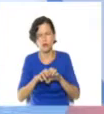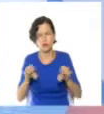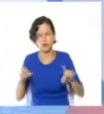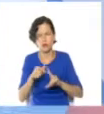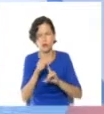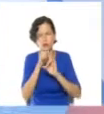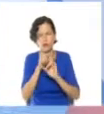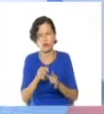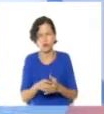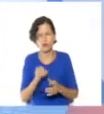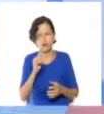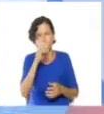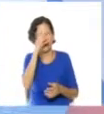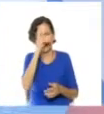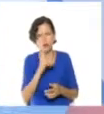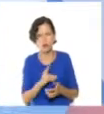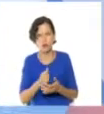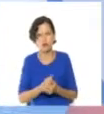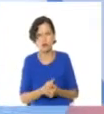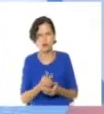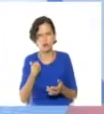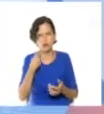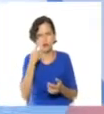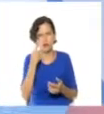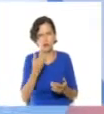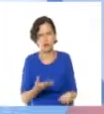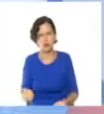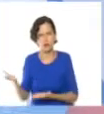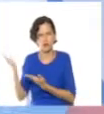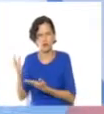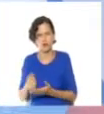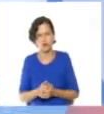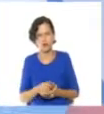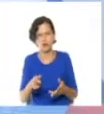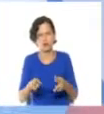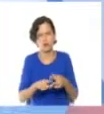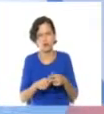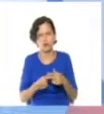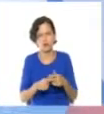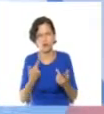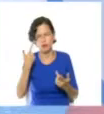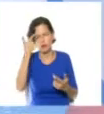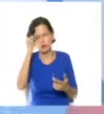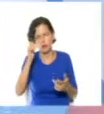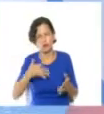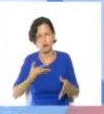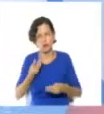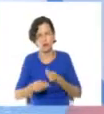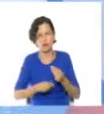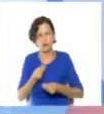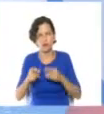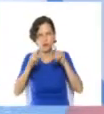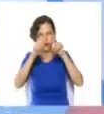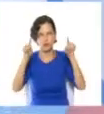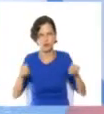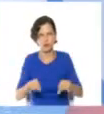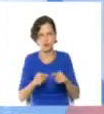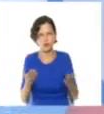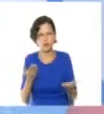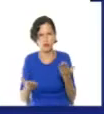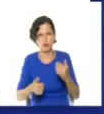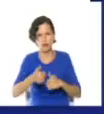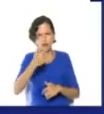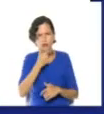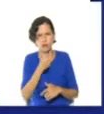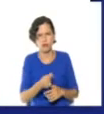educativas especiales y o con discapacidad. Veamos en nuestra próxima lámina algunas estrategias para que ellos puedan realizar estos cuadros comparativos con mayor